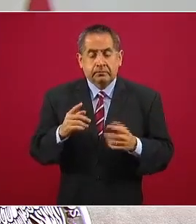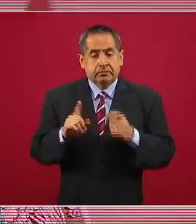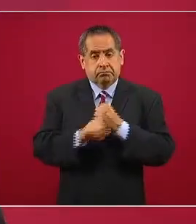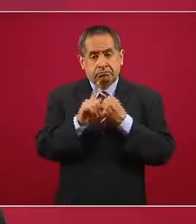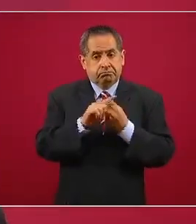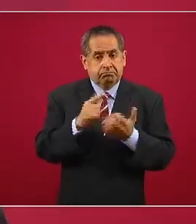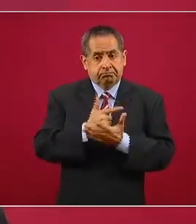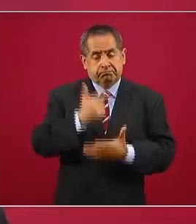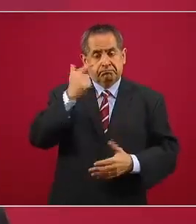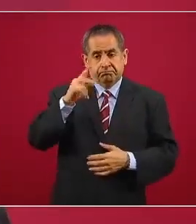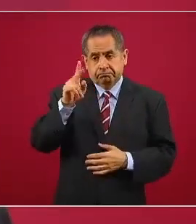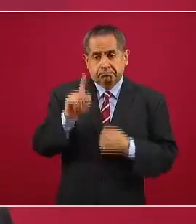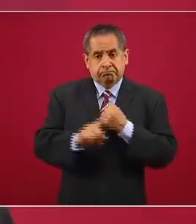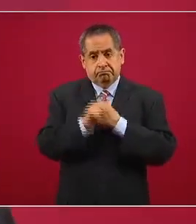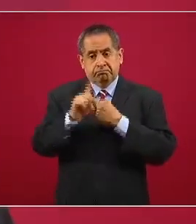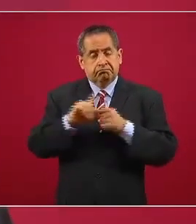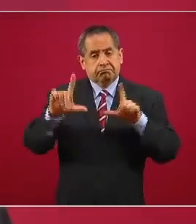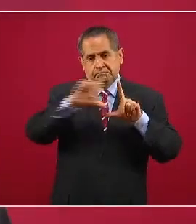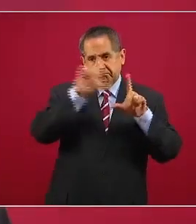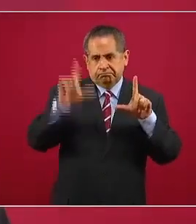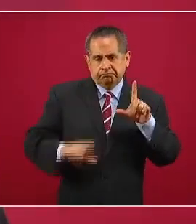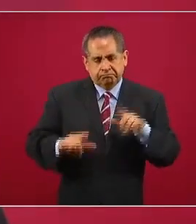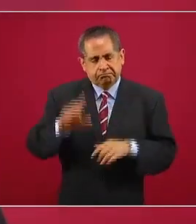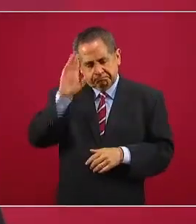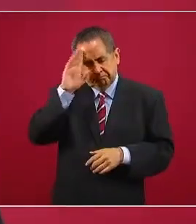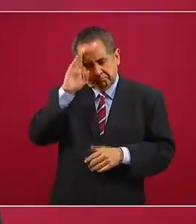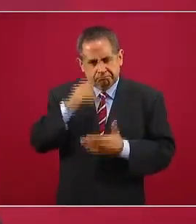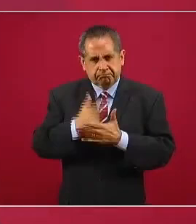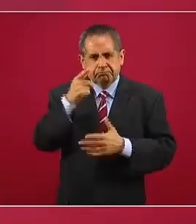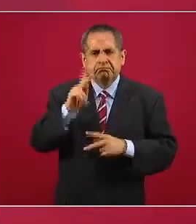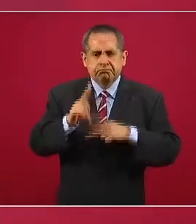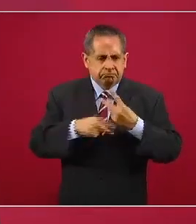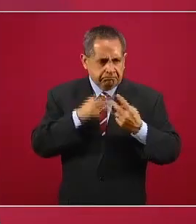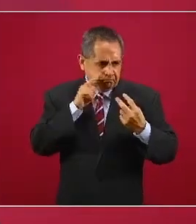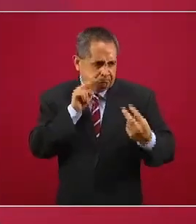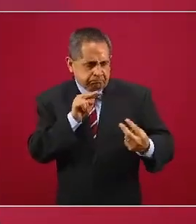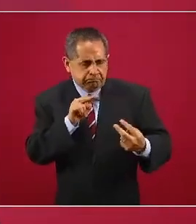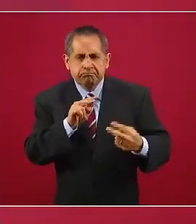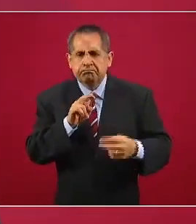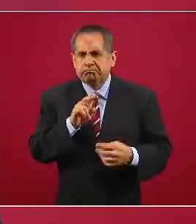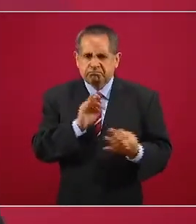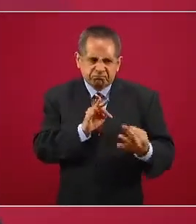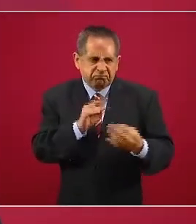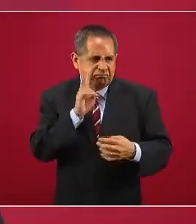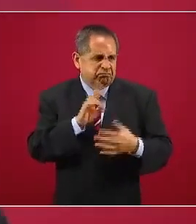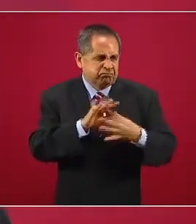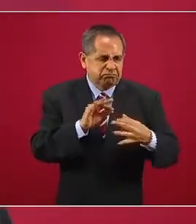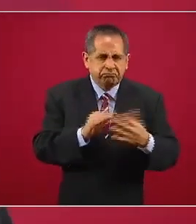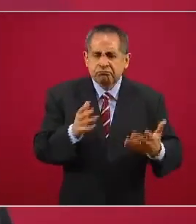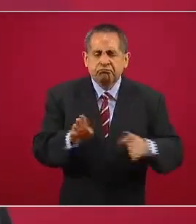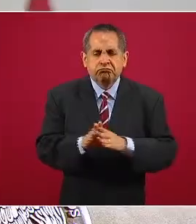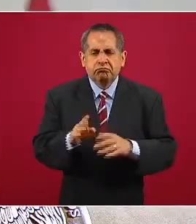grandes, graves problemas nacionales, pero los estamos enfrentando. Ahora